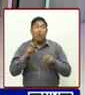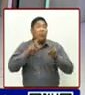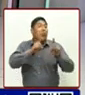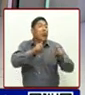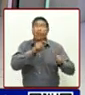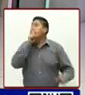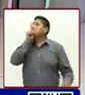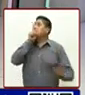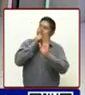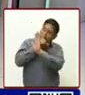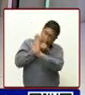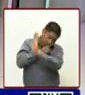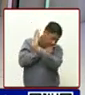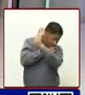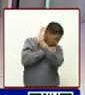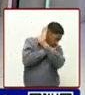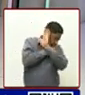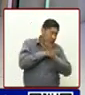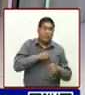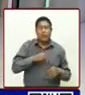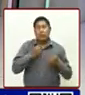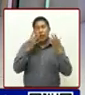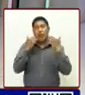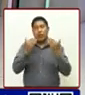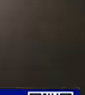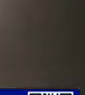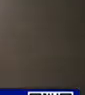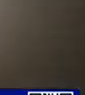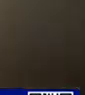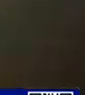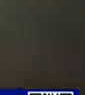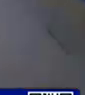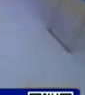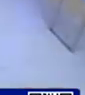investigación que se está realizando en torno a esta muerte. Gracias, Giovanna.